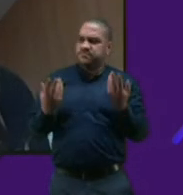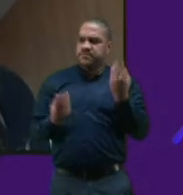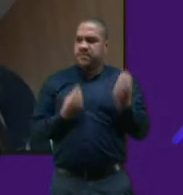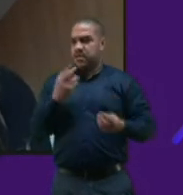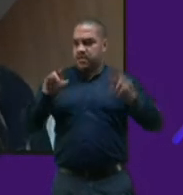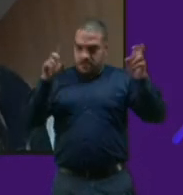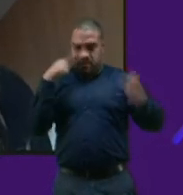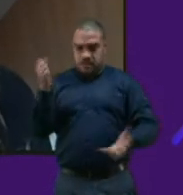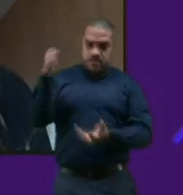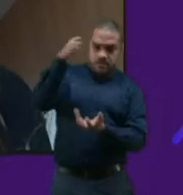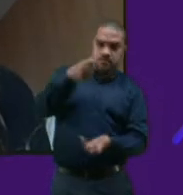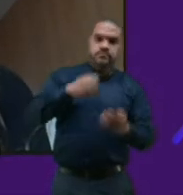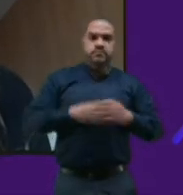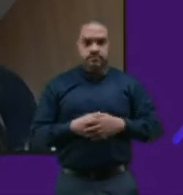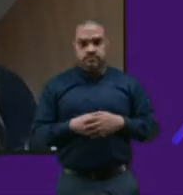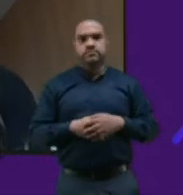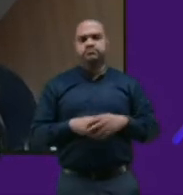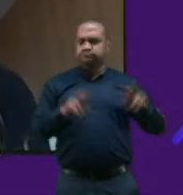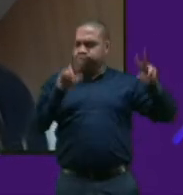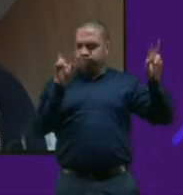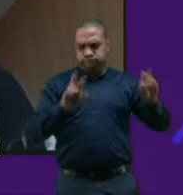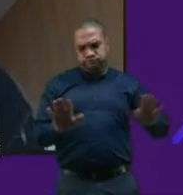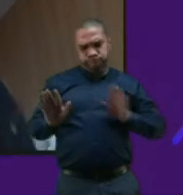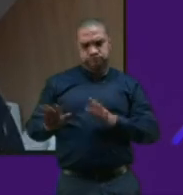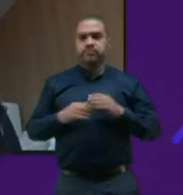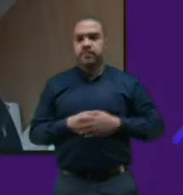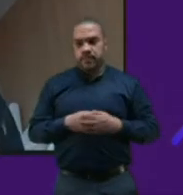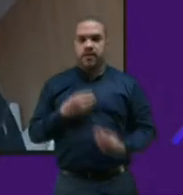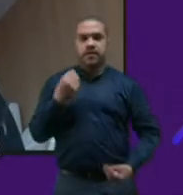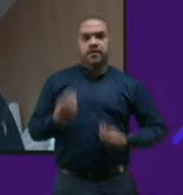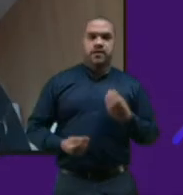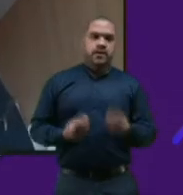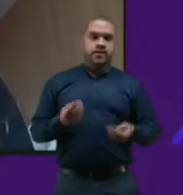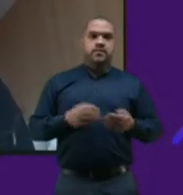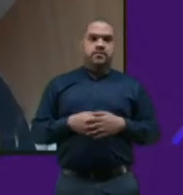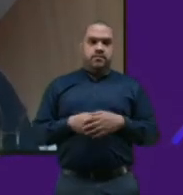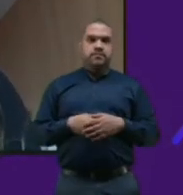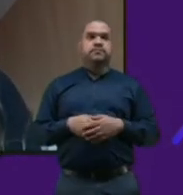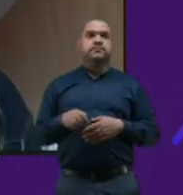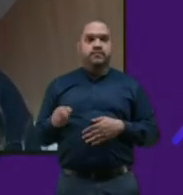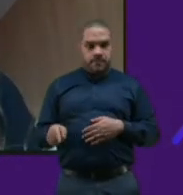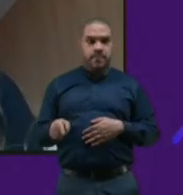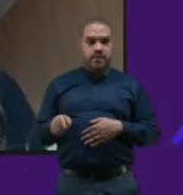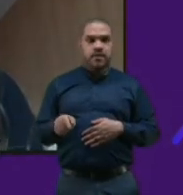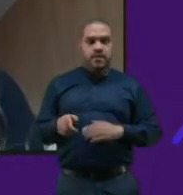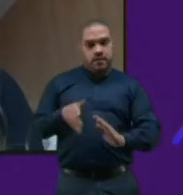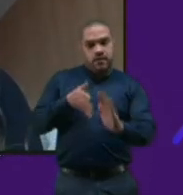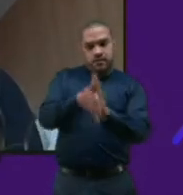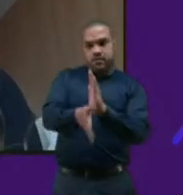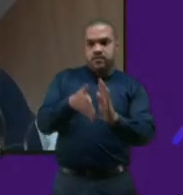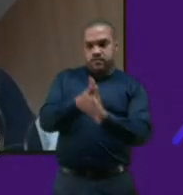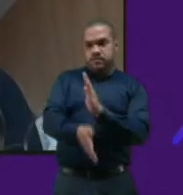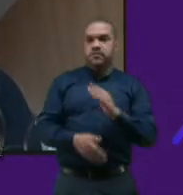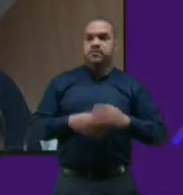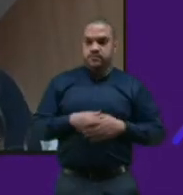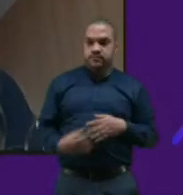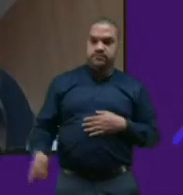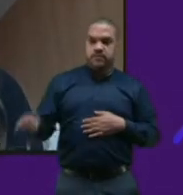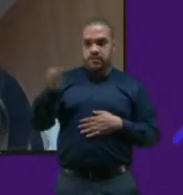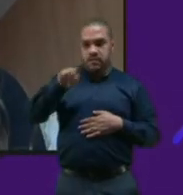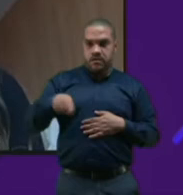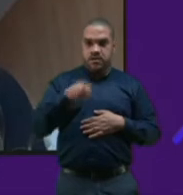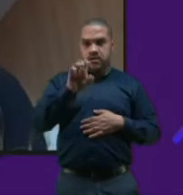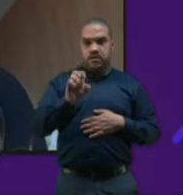ahora vamos a hablar otros temas, pues ella sí que es sensei, máster en eso, pero desde el otro lado.